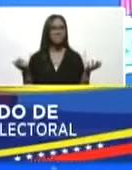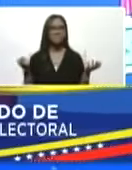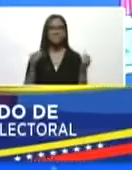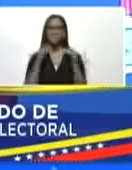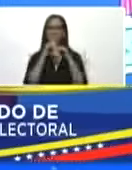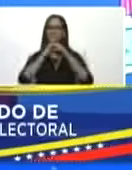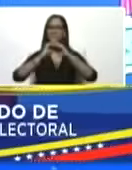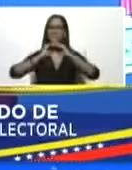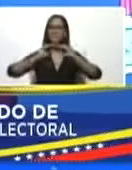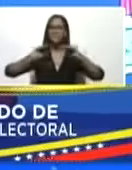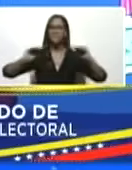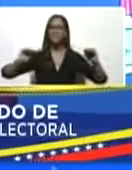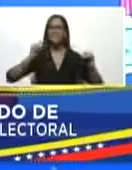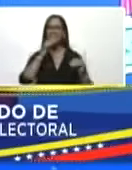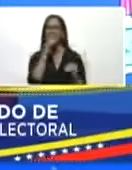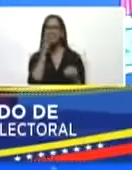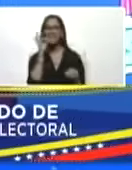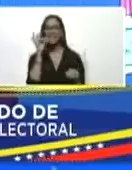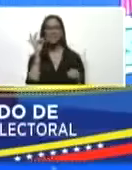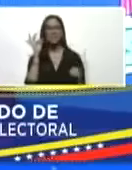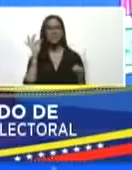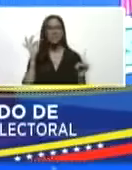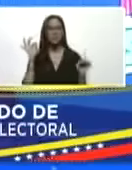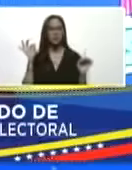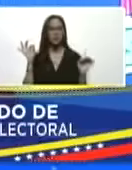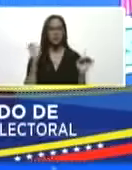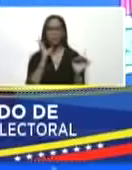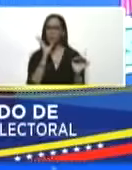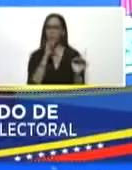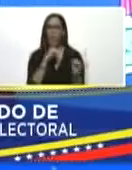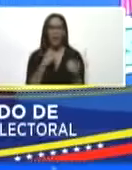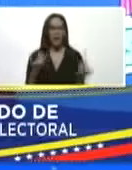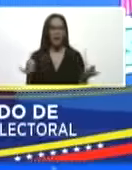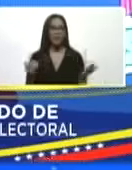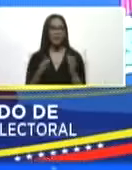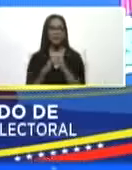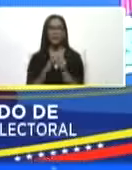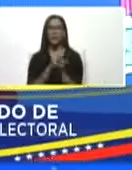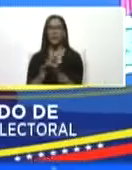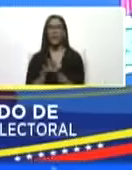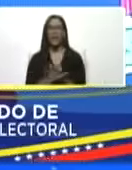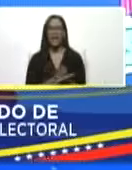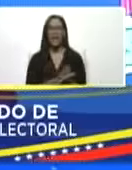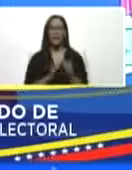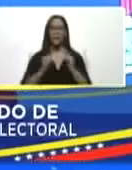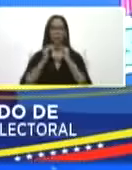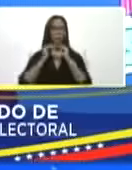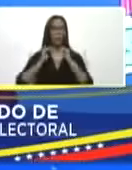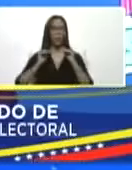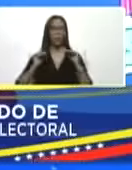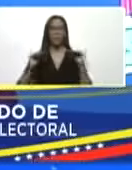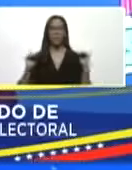silencio en la noche. Ya todo está en calma. Silencio.